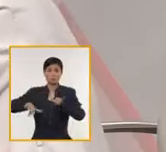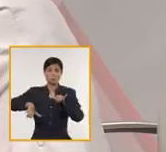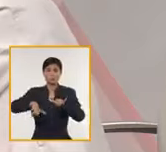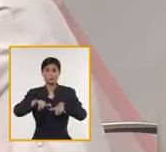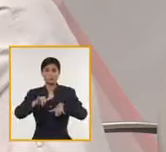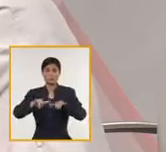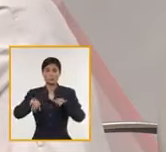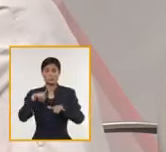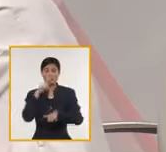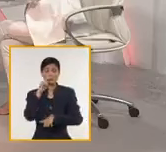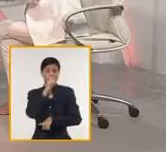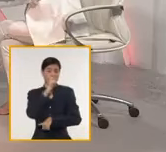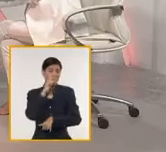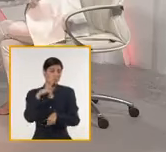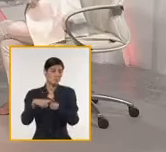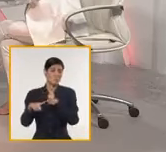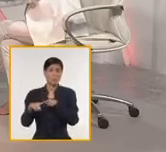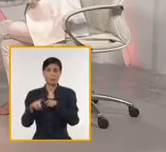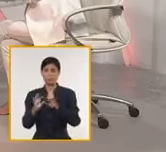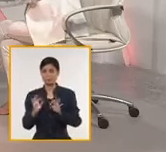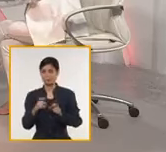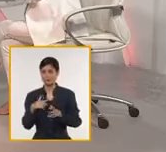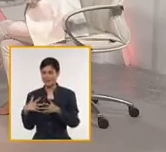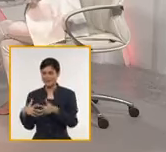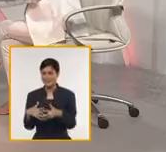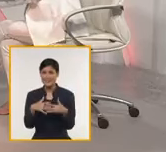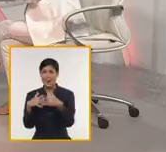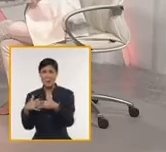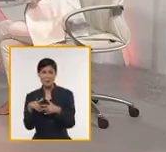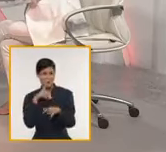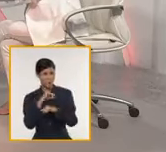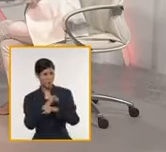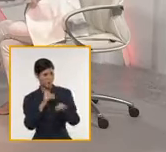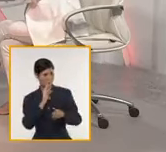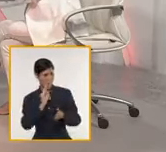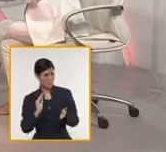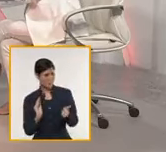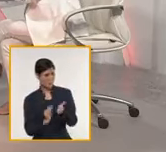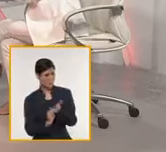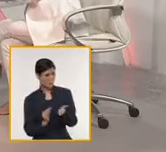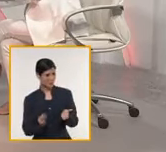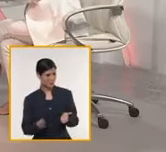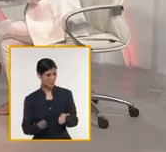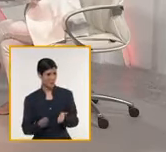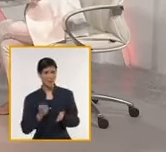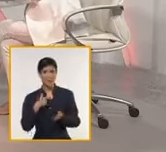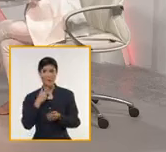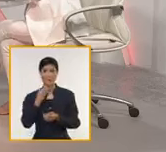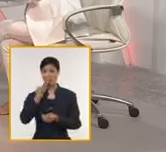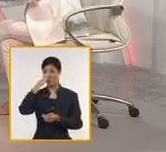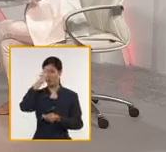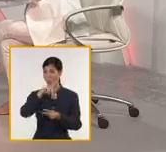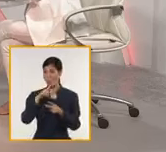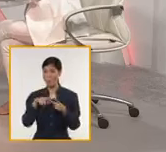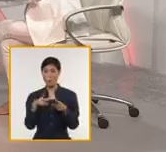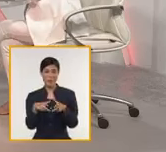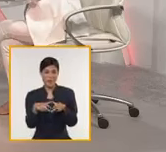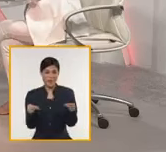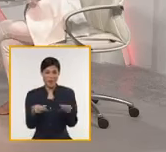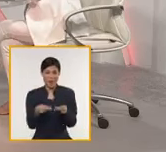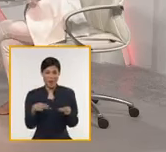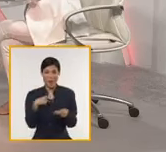salido supuestamente desde Miraflores para Nicaragua, para Cuba, oro, caja y caja? O para Nicaragua.